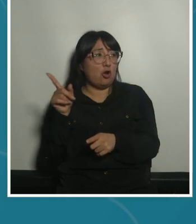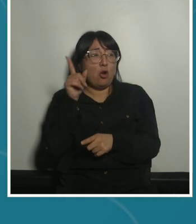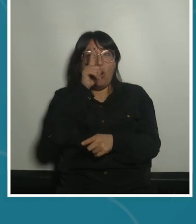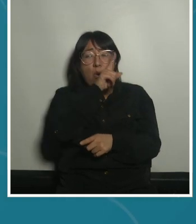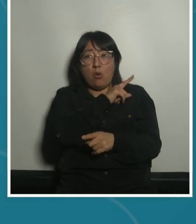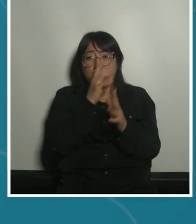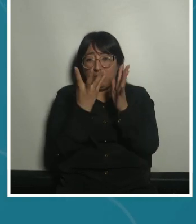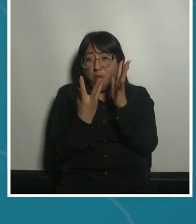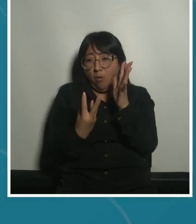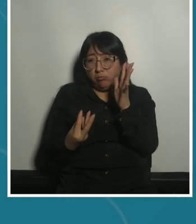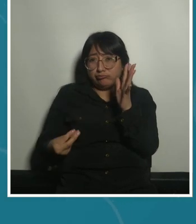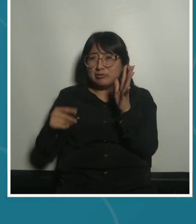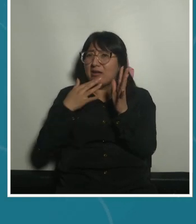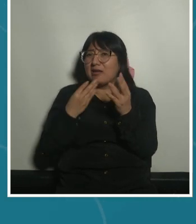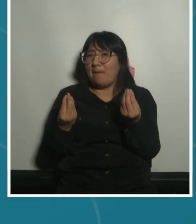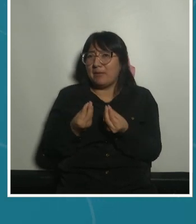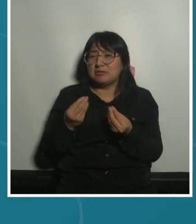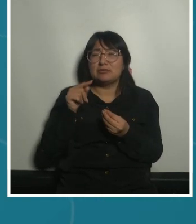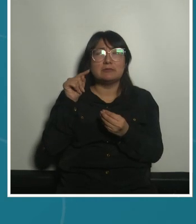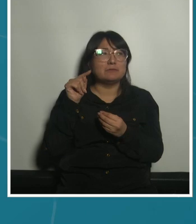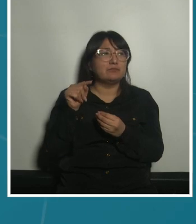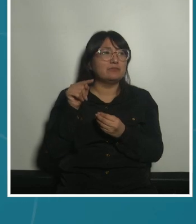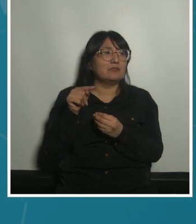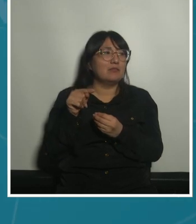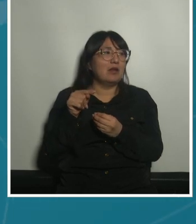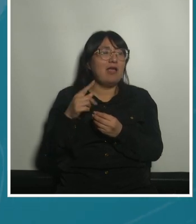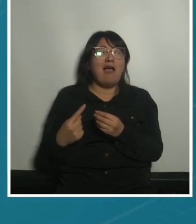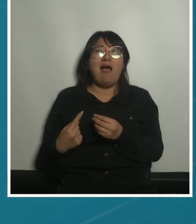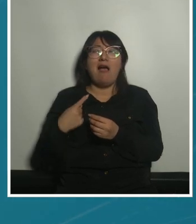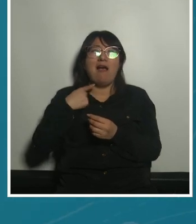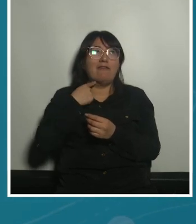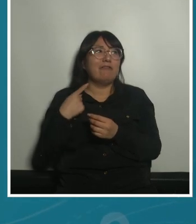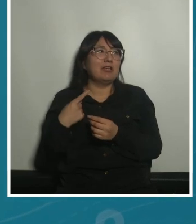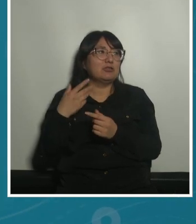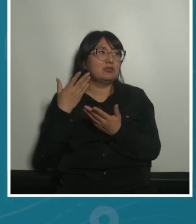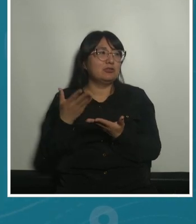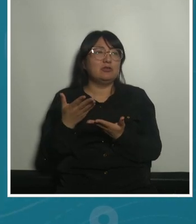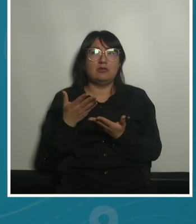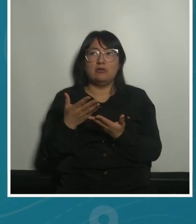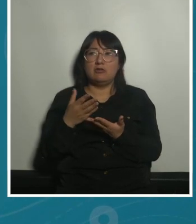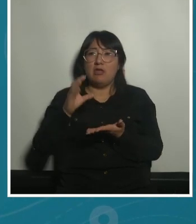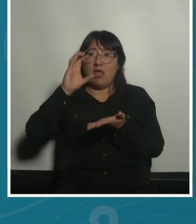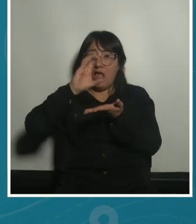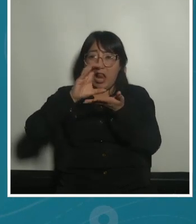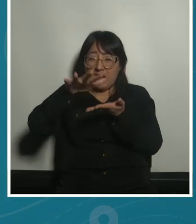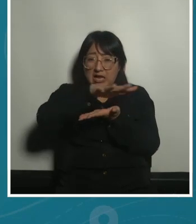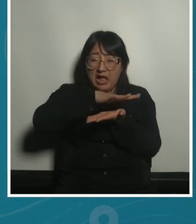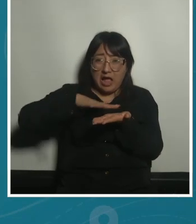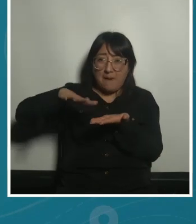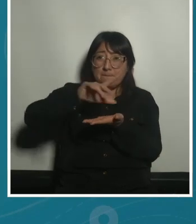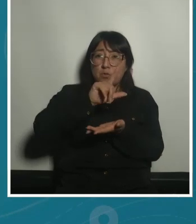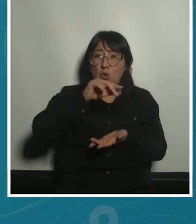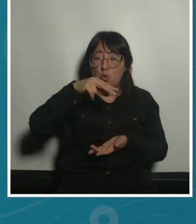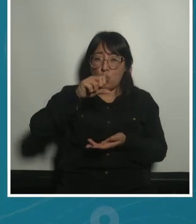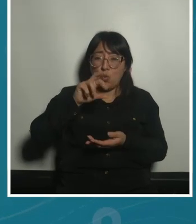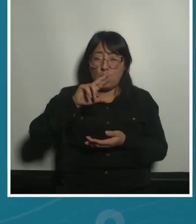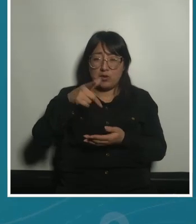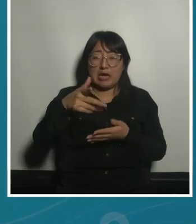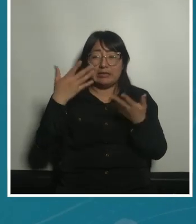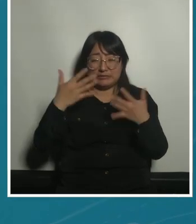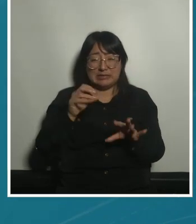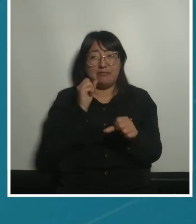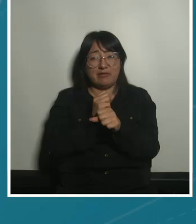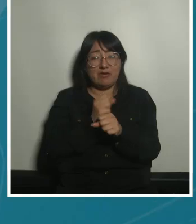socavón también generó una alteración, bueno, del campo dunar. Senergemín está trabajando esto, y esto